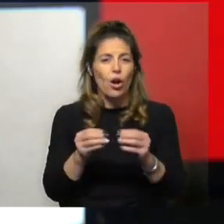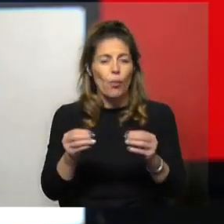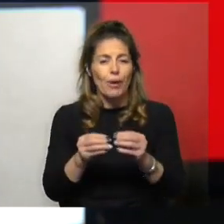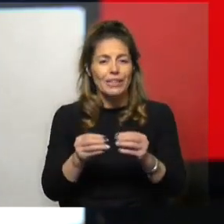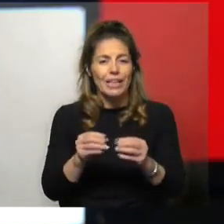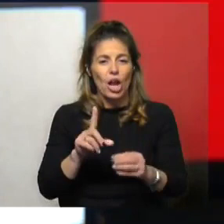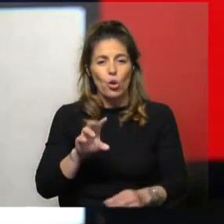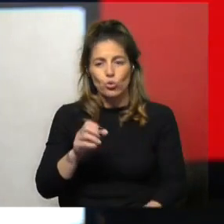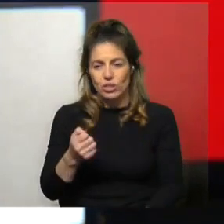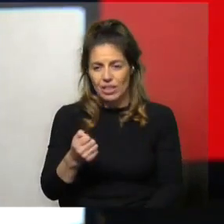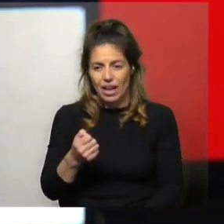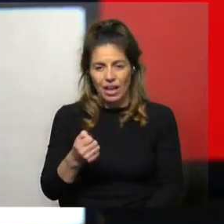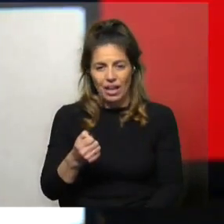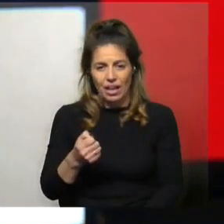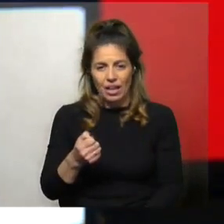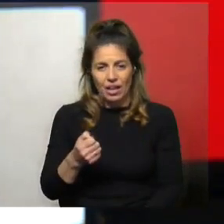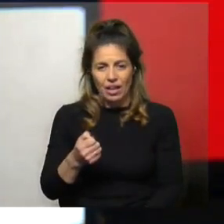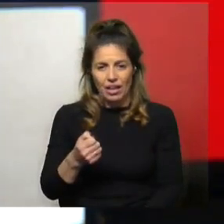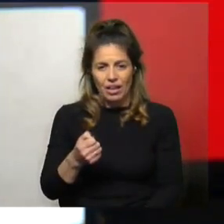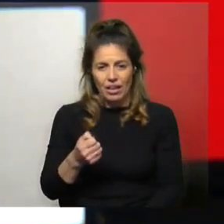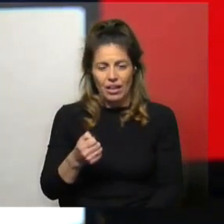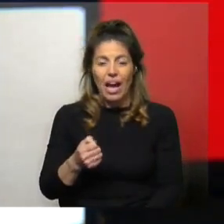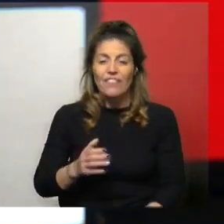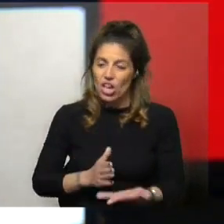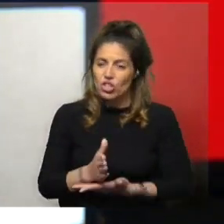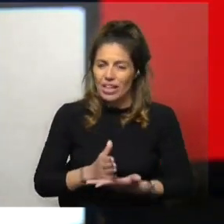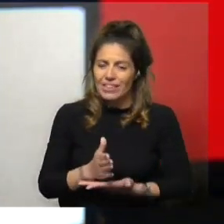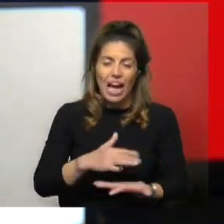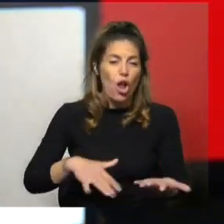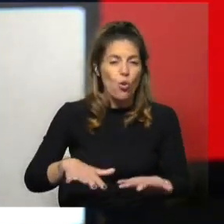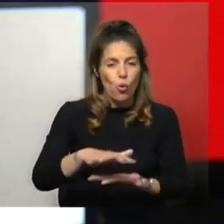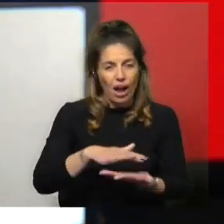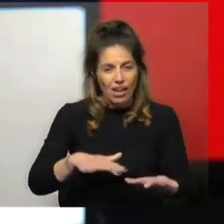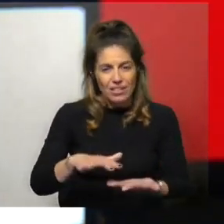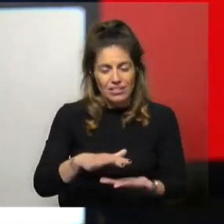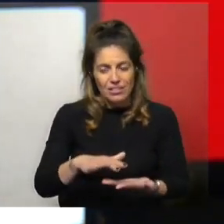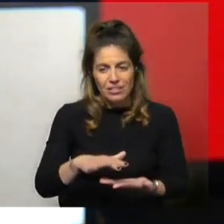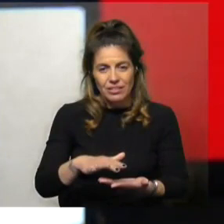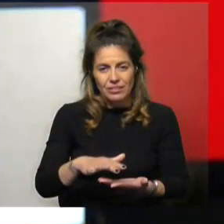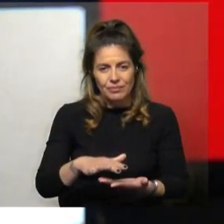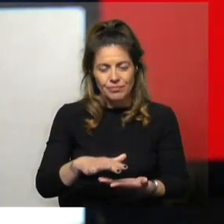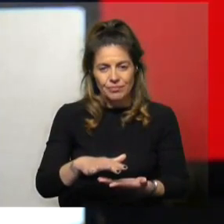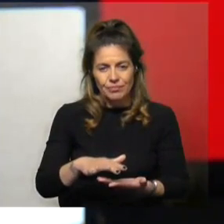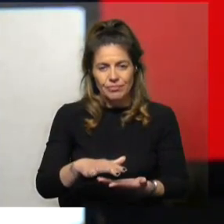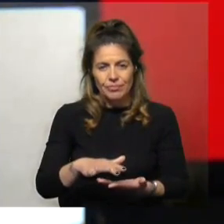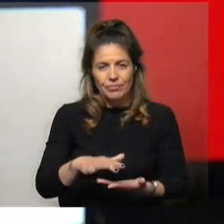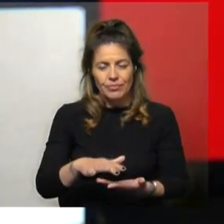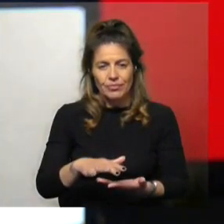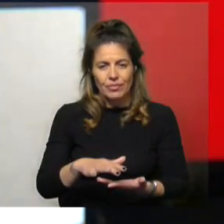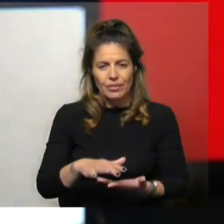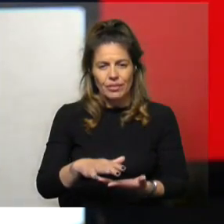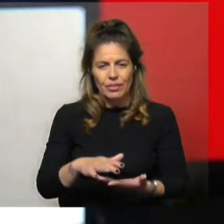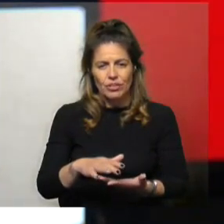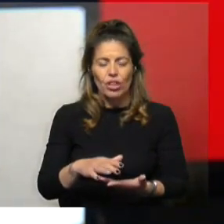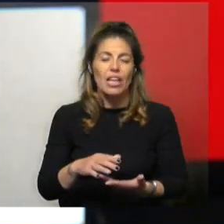este que que había solidaridad de lugares donde este muchos eunucos